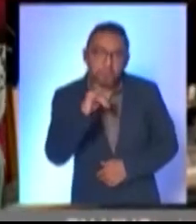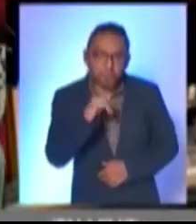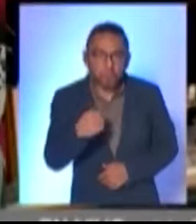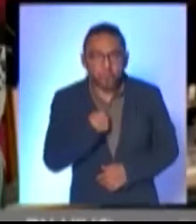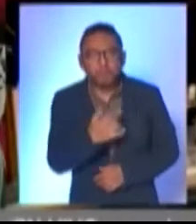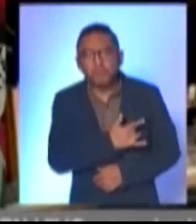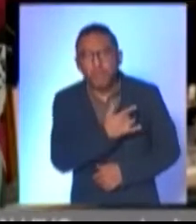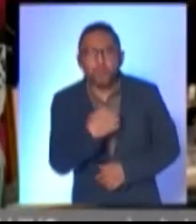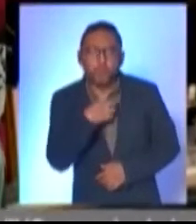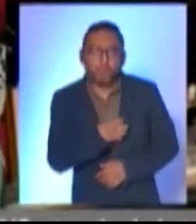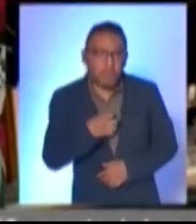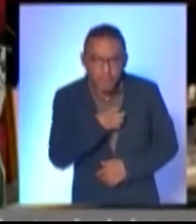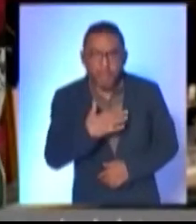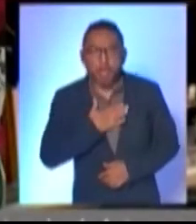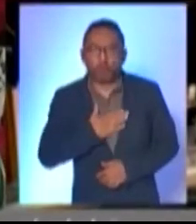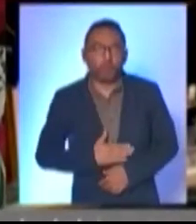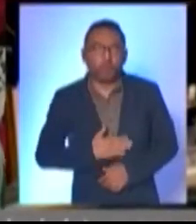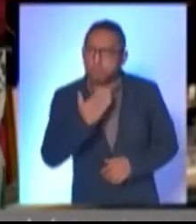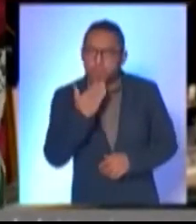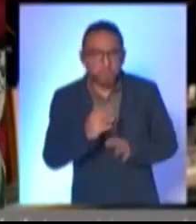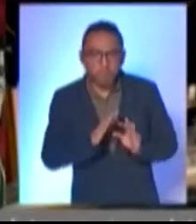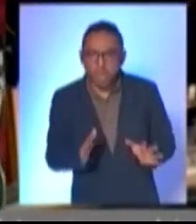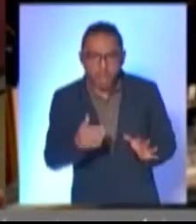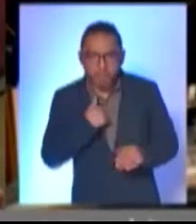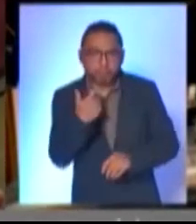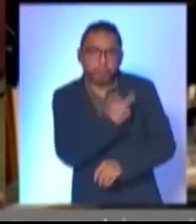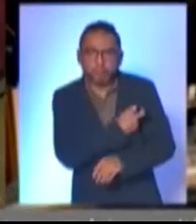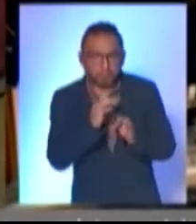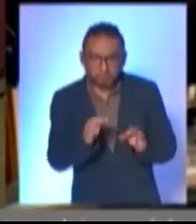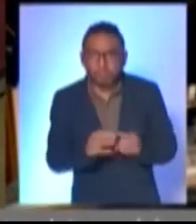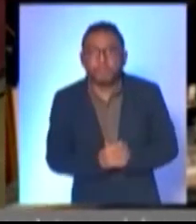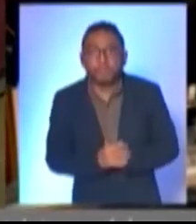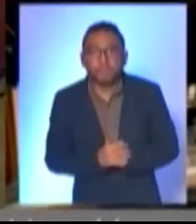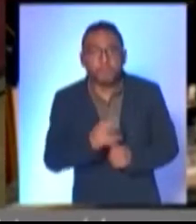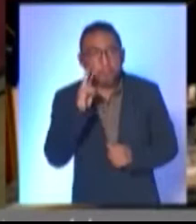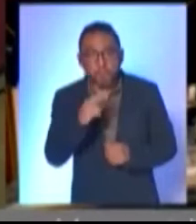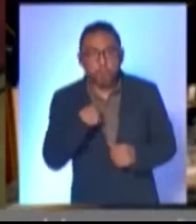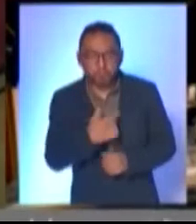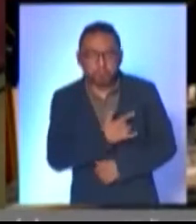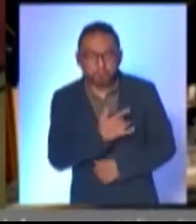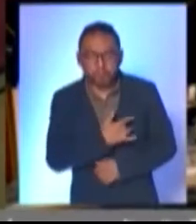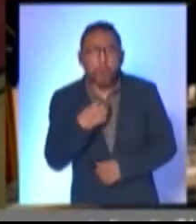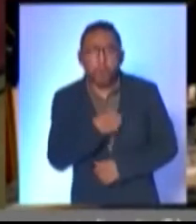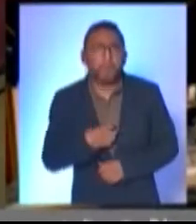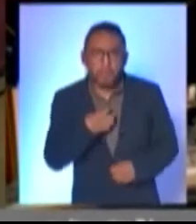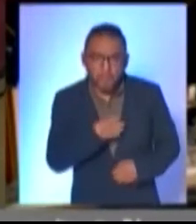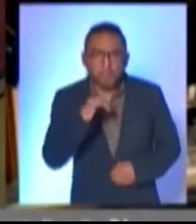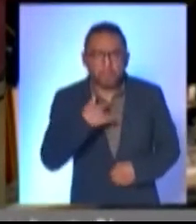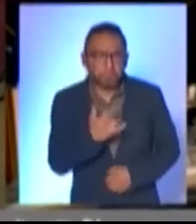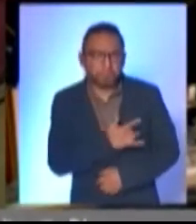siento contenta y a gusto con lo que ya recibí. ¿Contenta? Tranquila, contenta, sí. Me siento